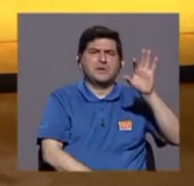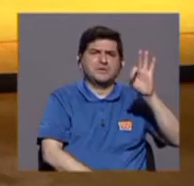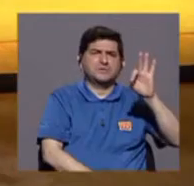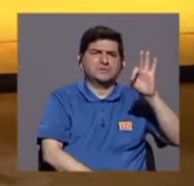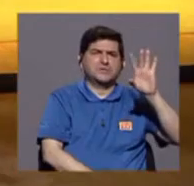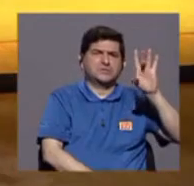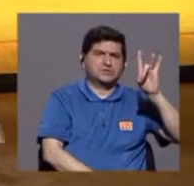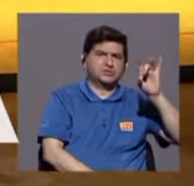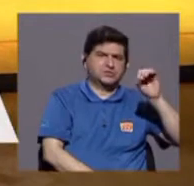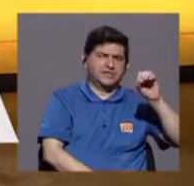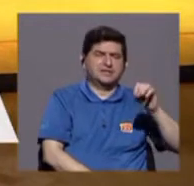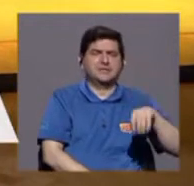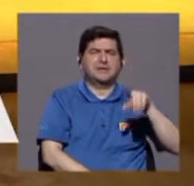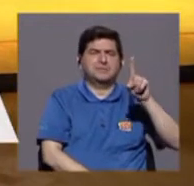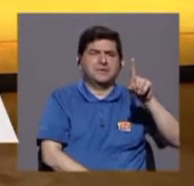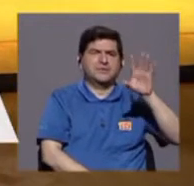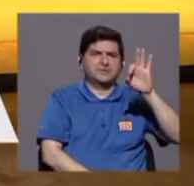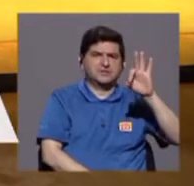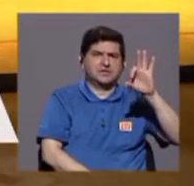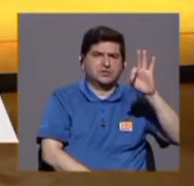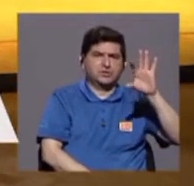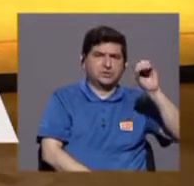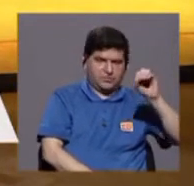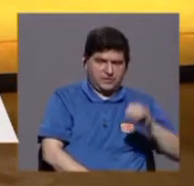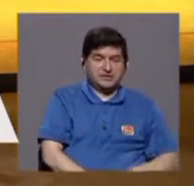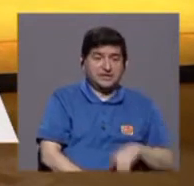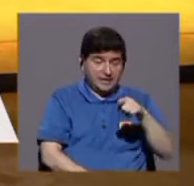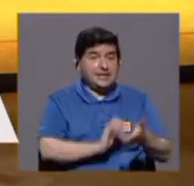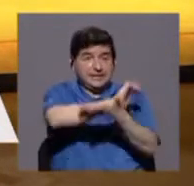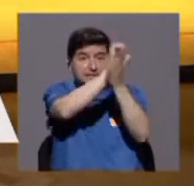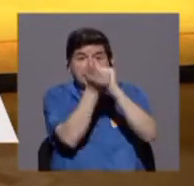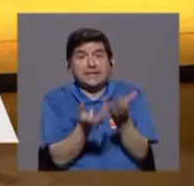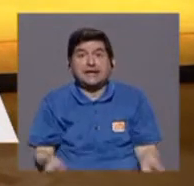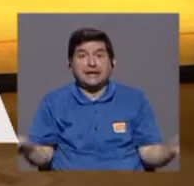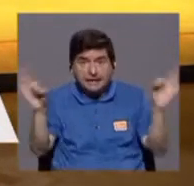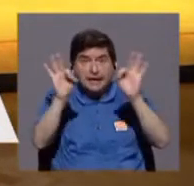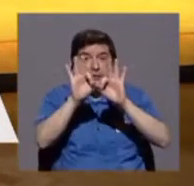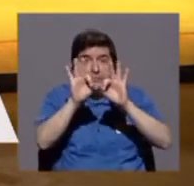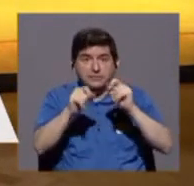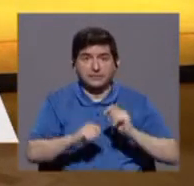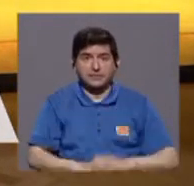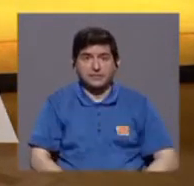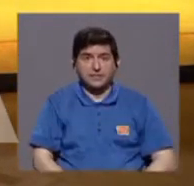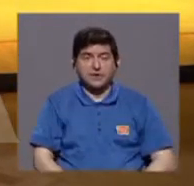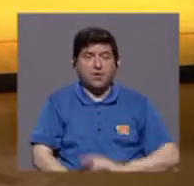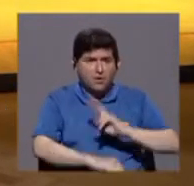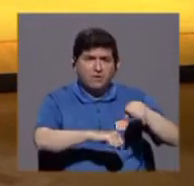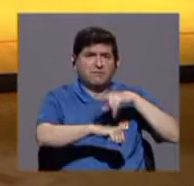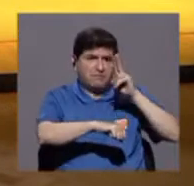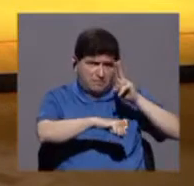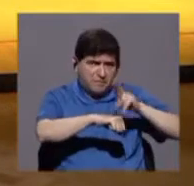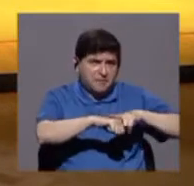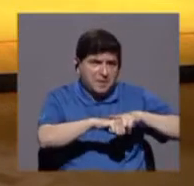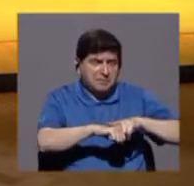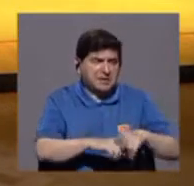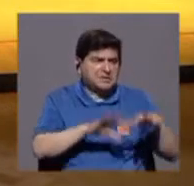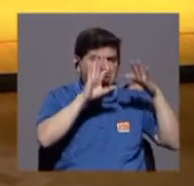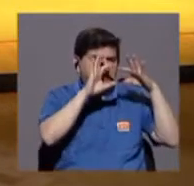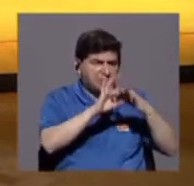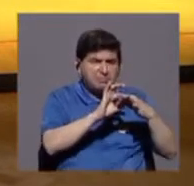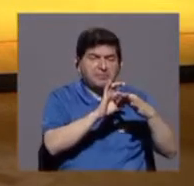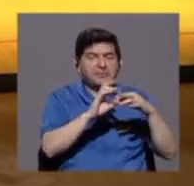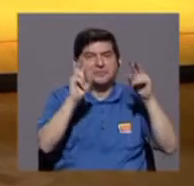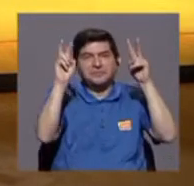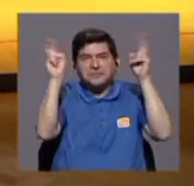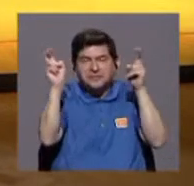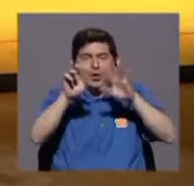90, y esta es una gran transformación, es la transformación, digamos, que normalmente se vincula con la